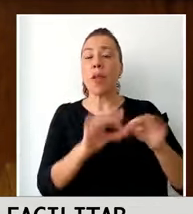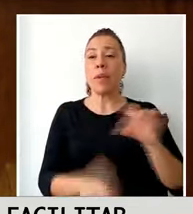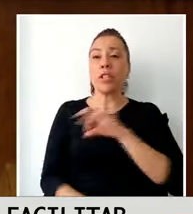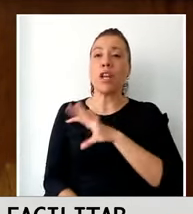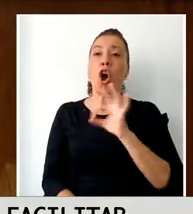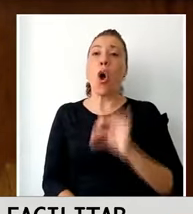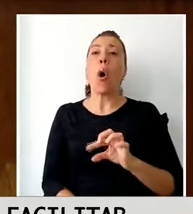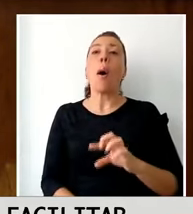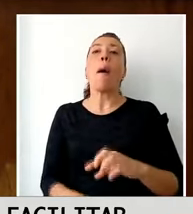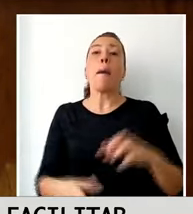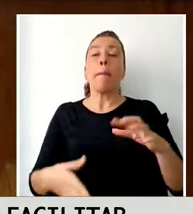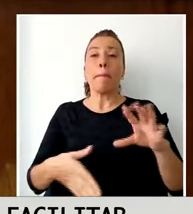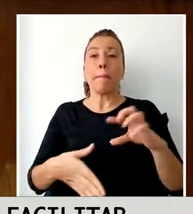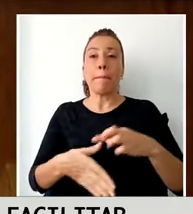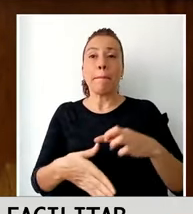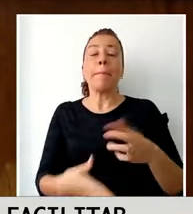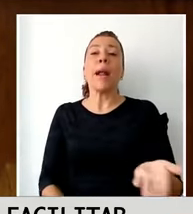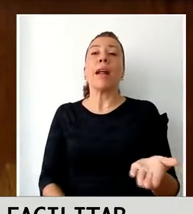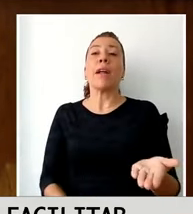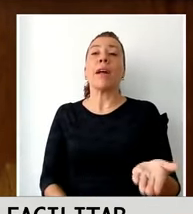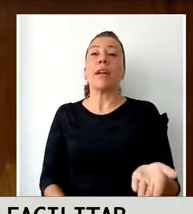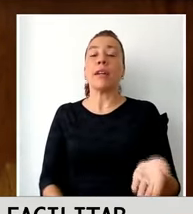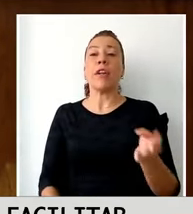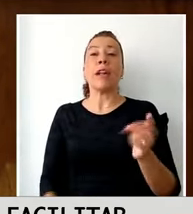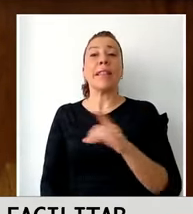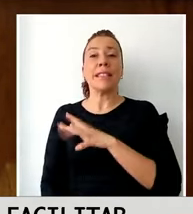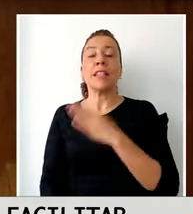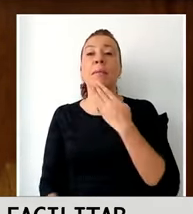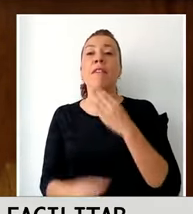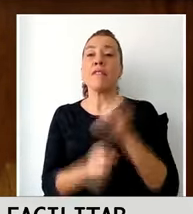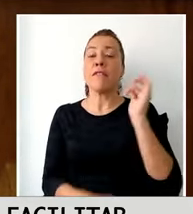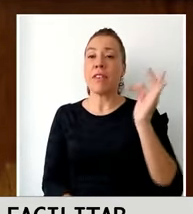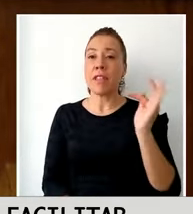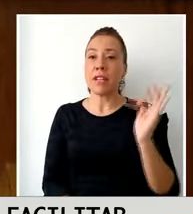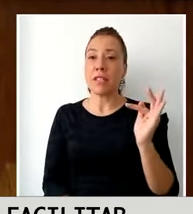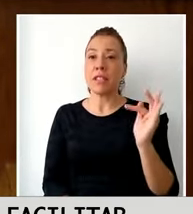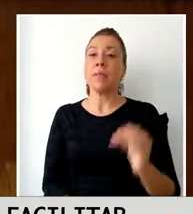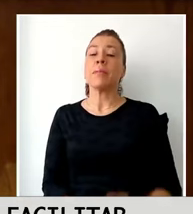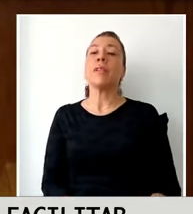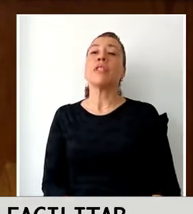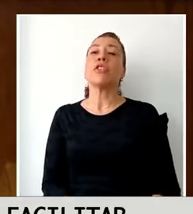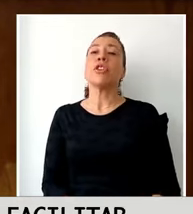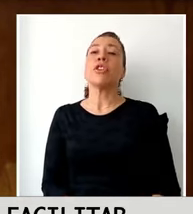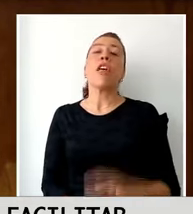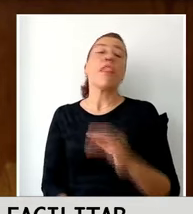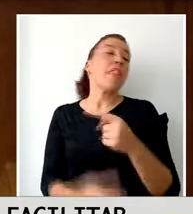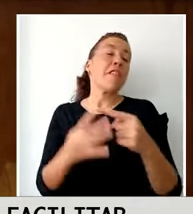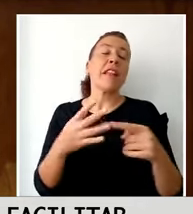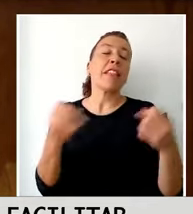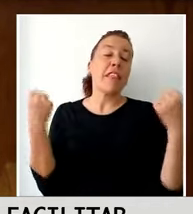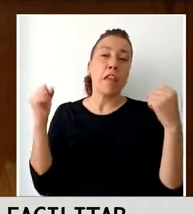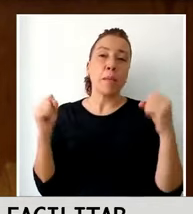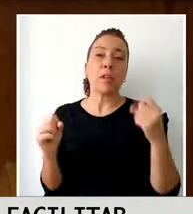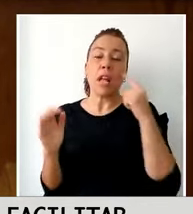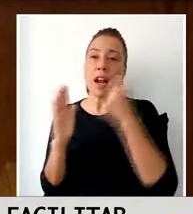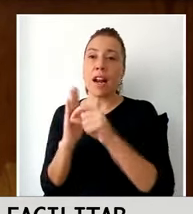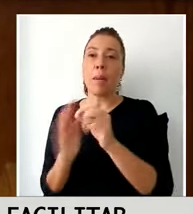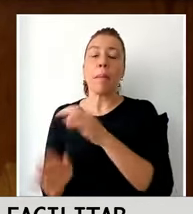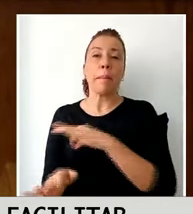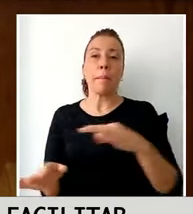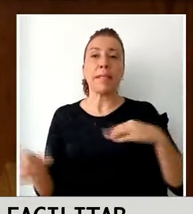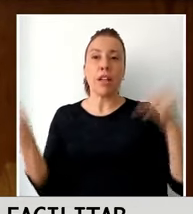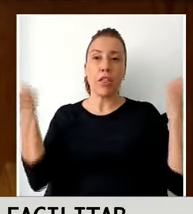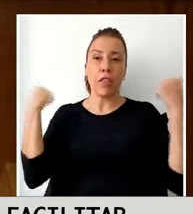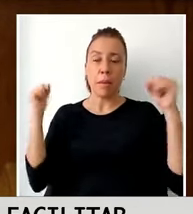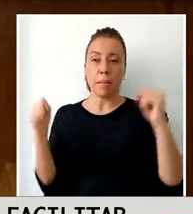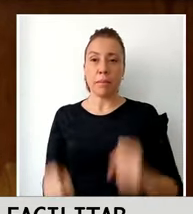de chile y por la federación o por una Federación de una modalidad deportiva reconocida por el Ministerio del deporte